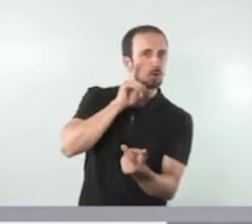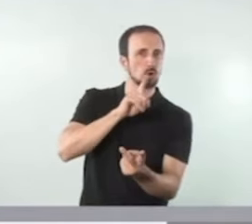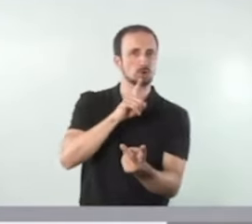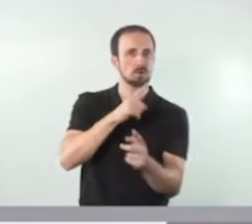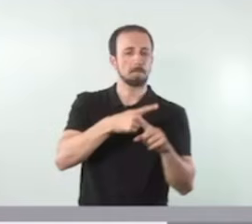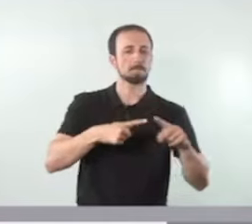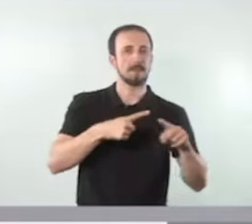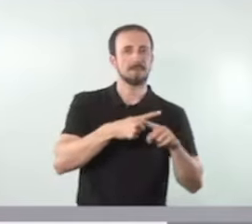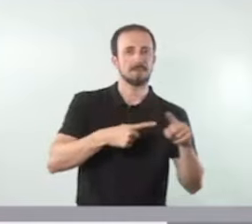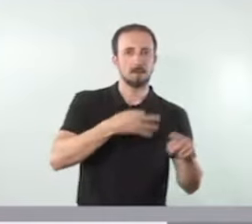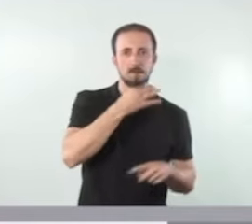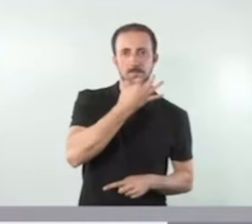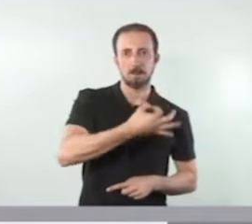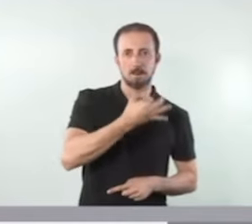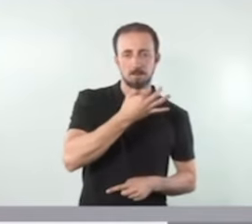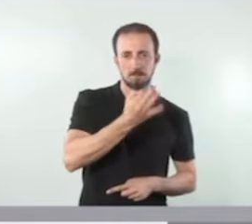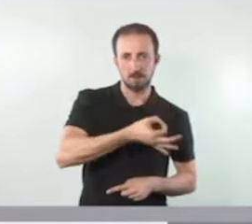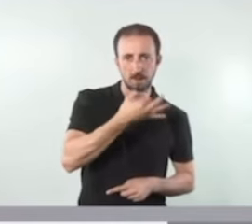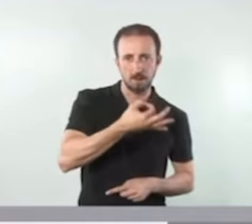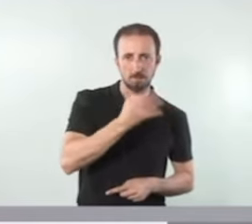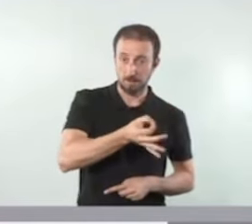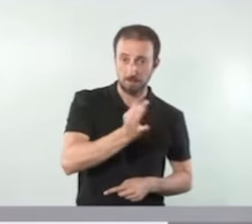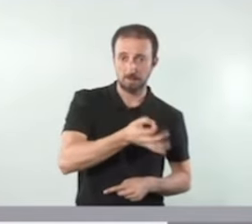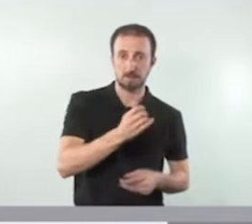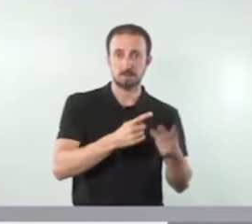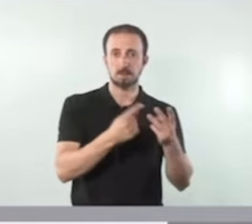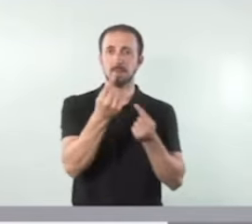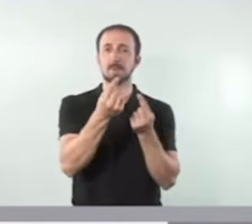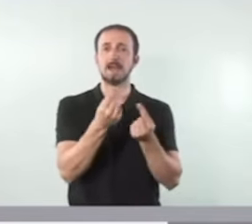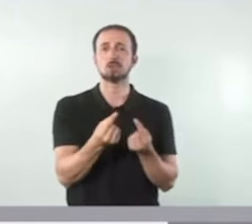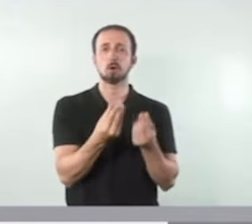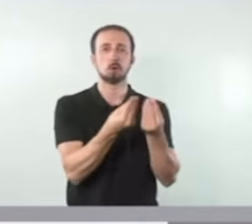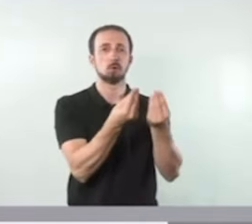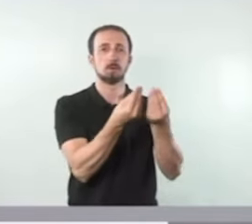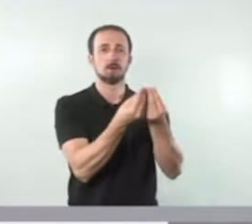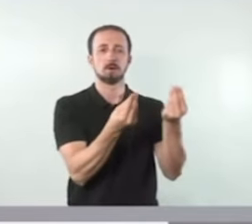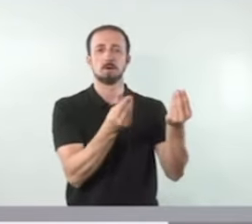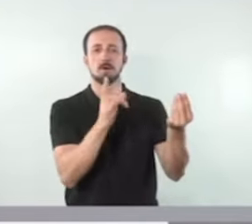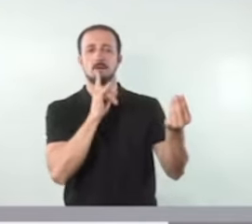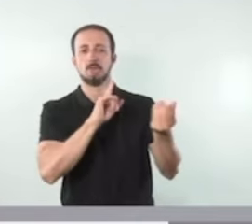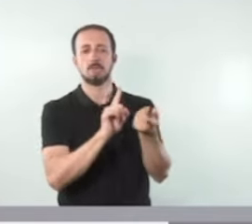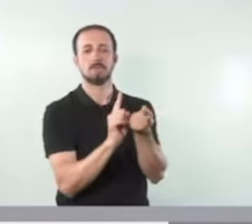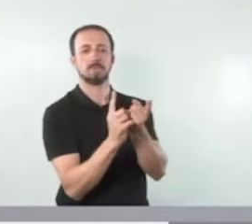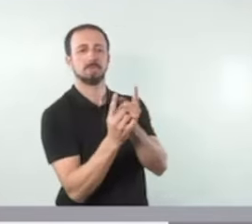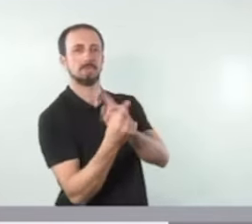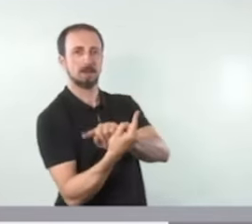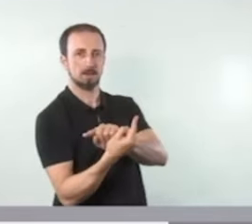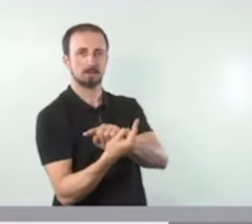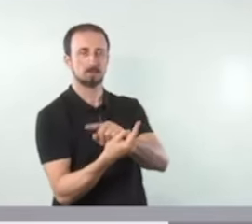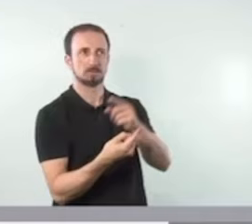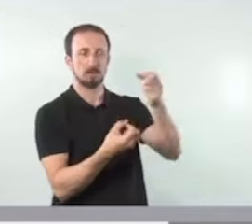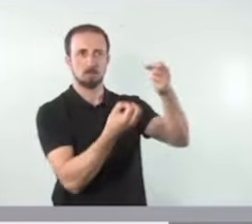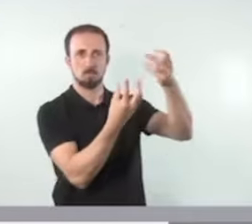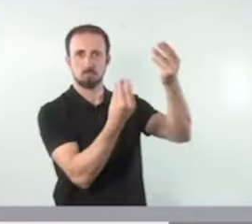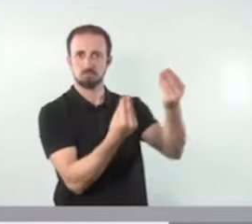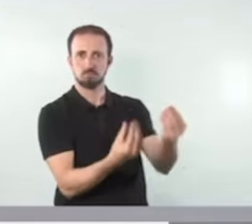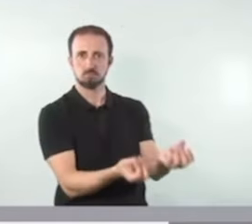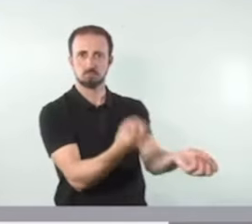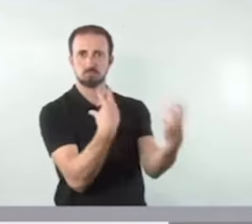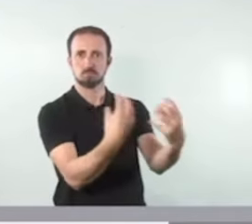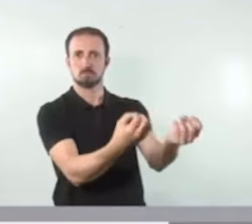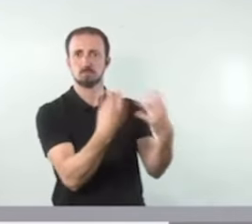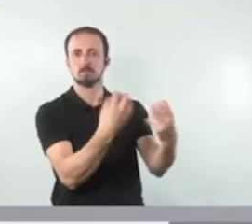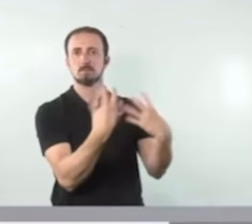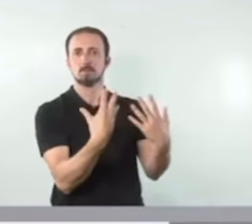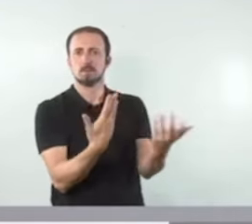verdades y de datos absolutamente tergiversados que usted nos dio ayer en esta Tribuna que yo pensaba que que que estaba usted no sé en